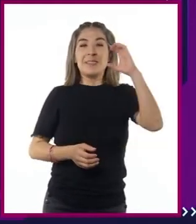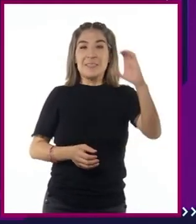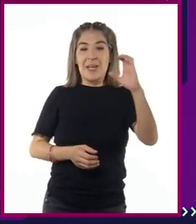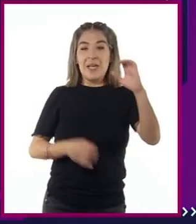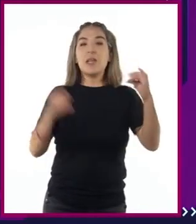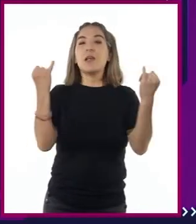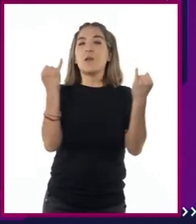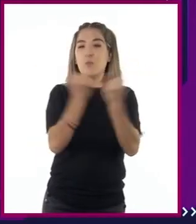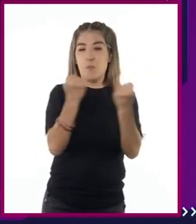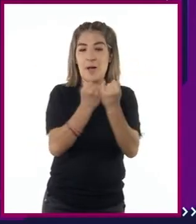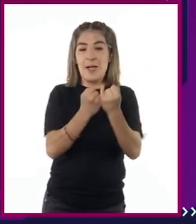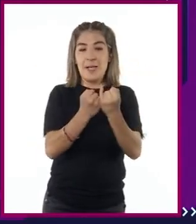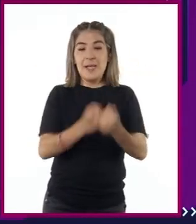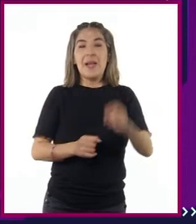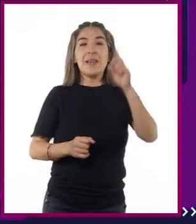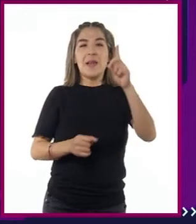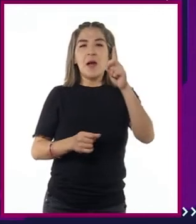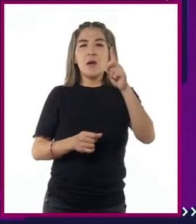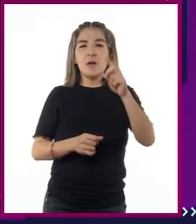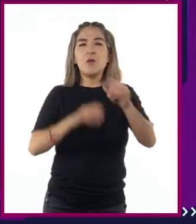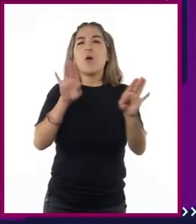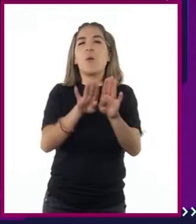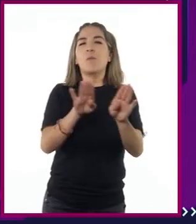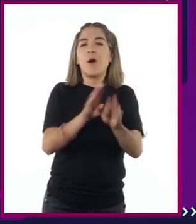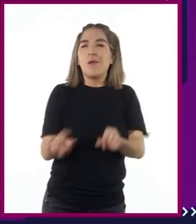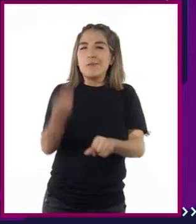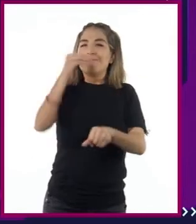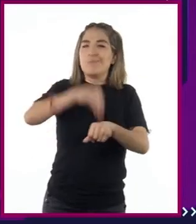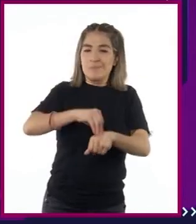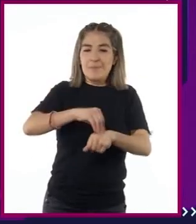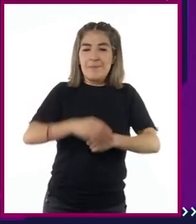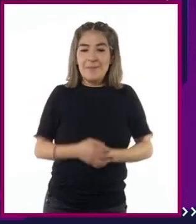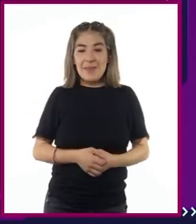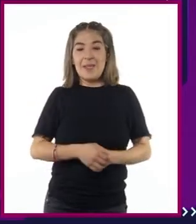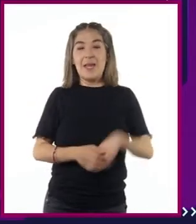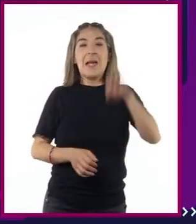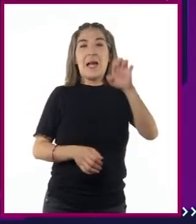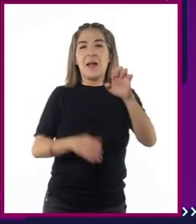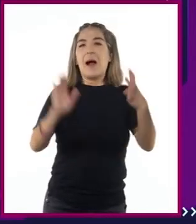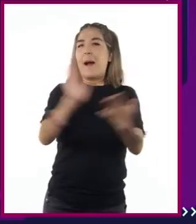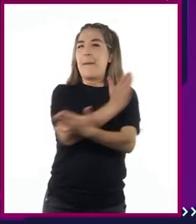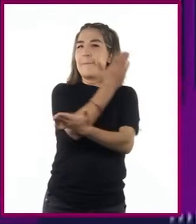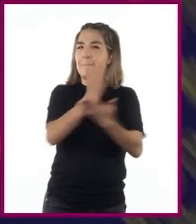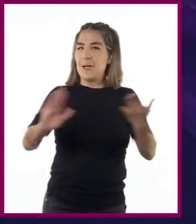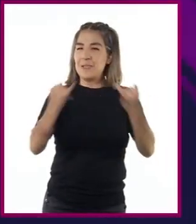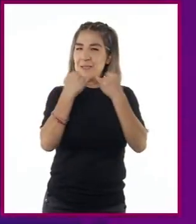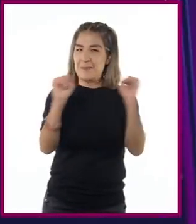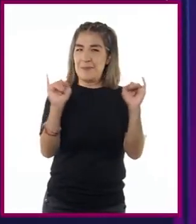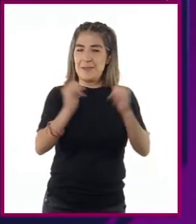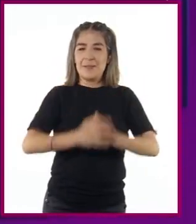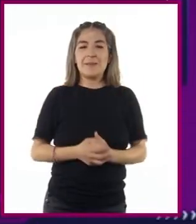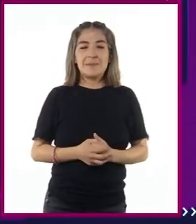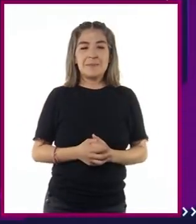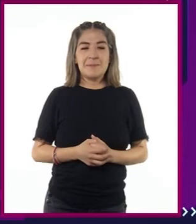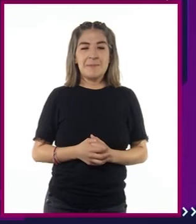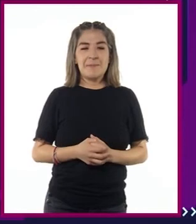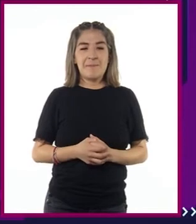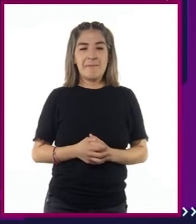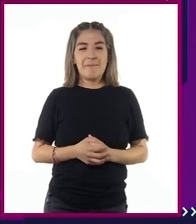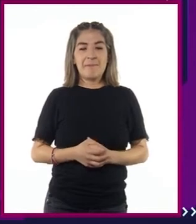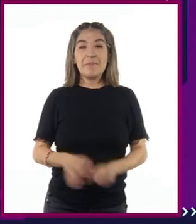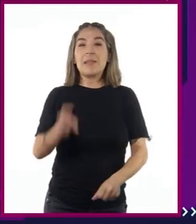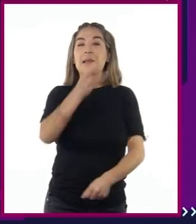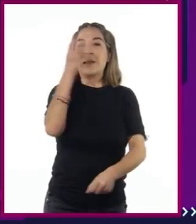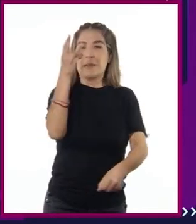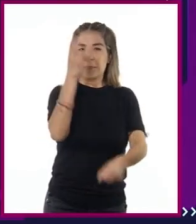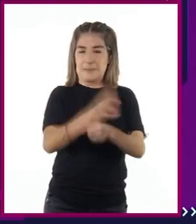igual, D complementario, E independiente. Tercer reto.